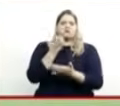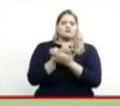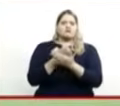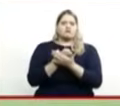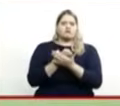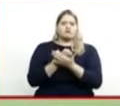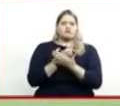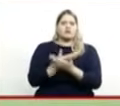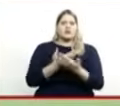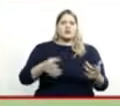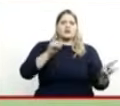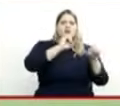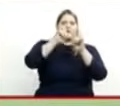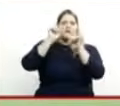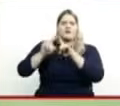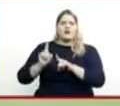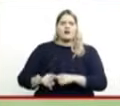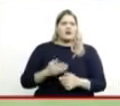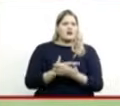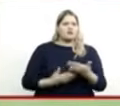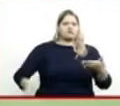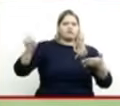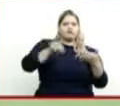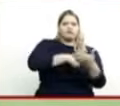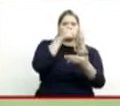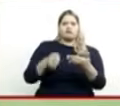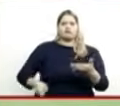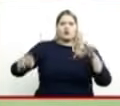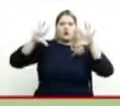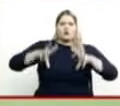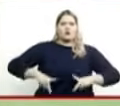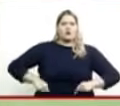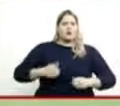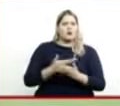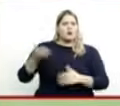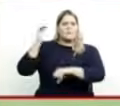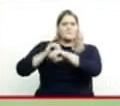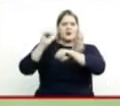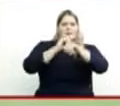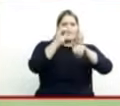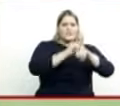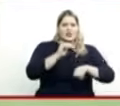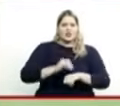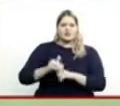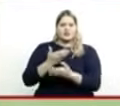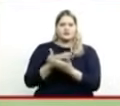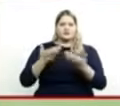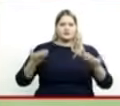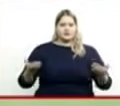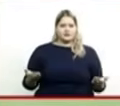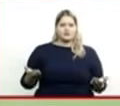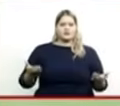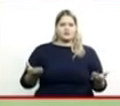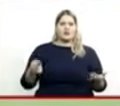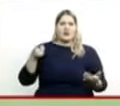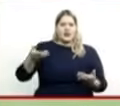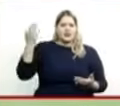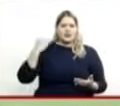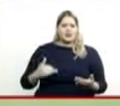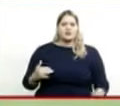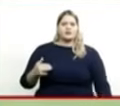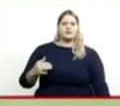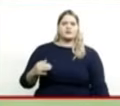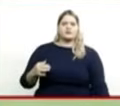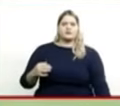cancelamos centenares de corruptos fideicomisos que, usando agentes financieros privados, administraron